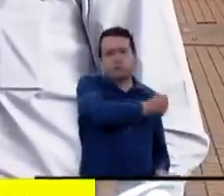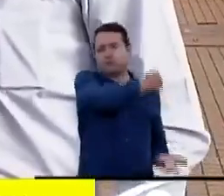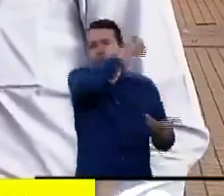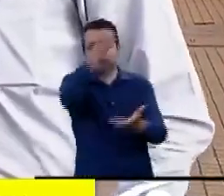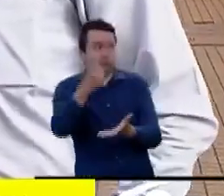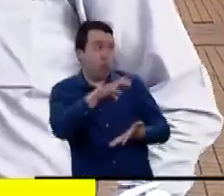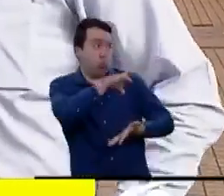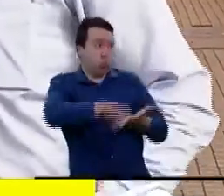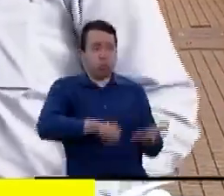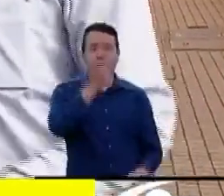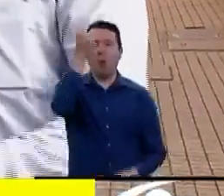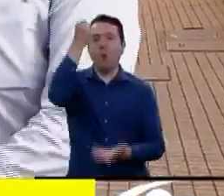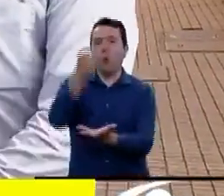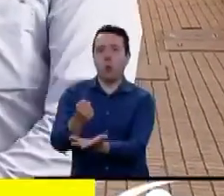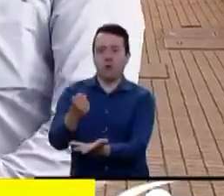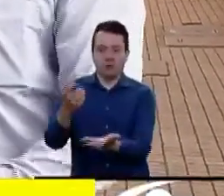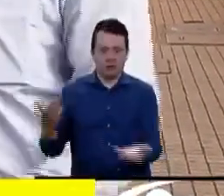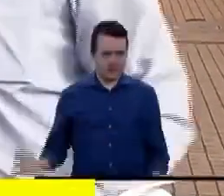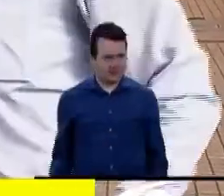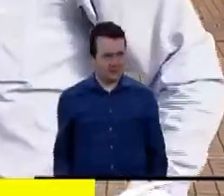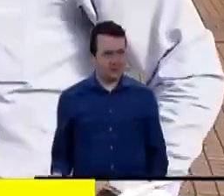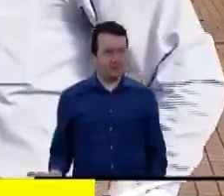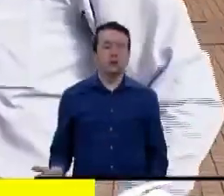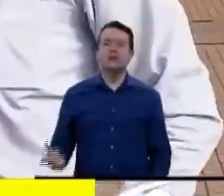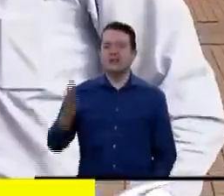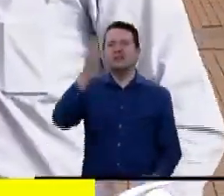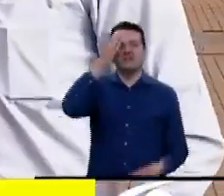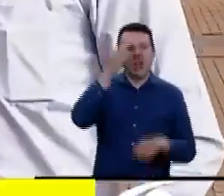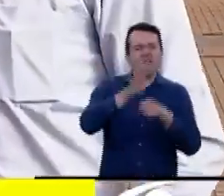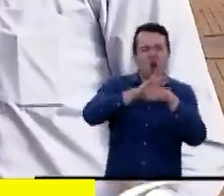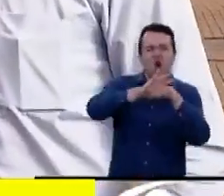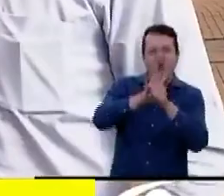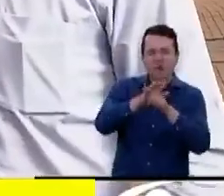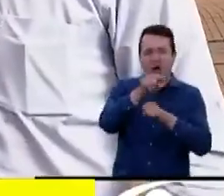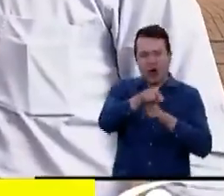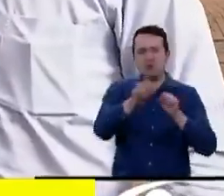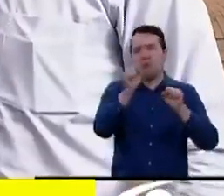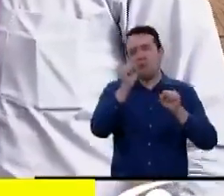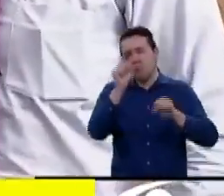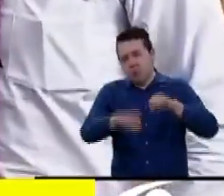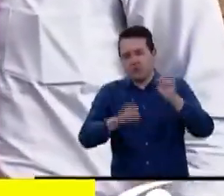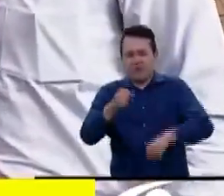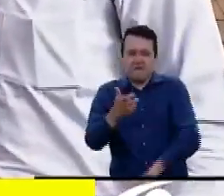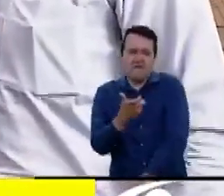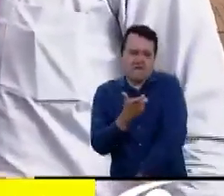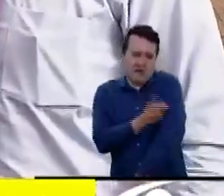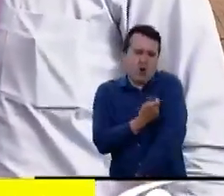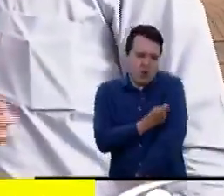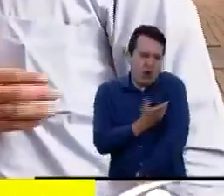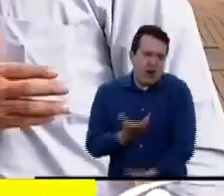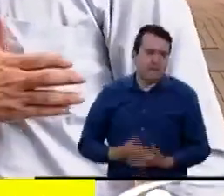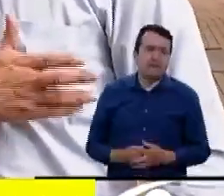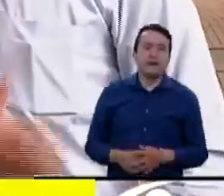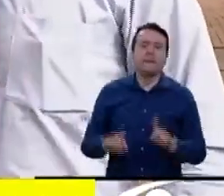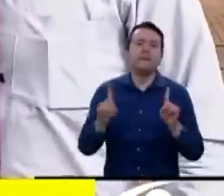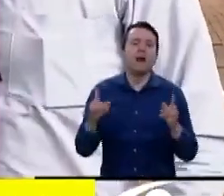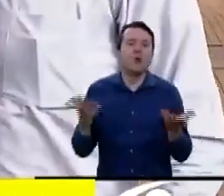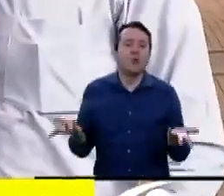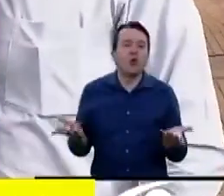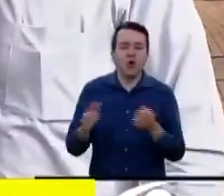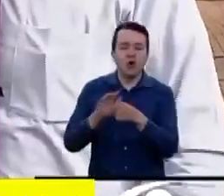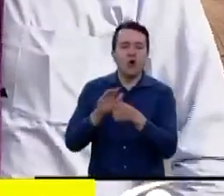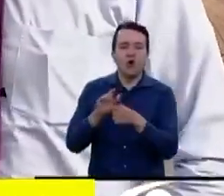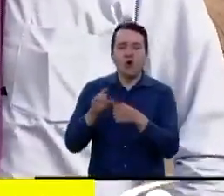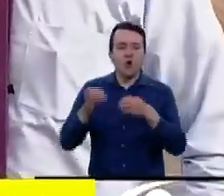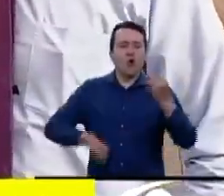pues, como ustedes saben, hay posibilidades de que haya una vacuna. Pero la corrupción sí ya viene desde